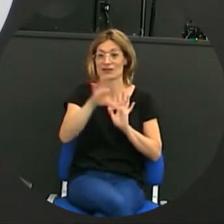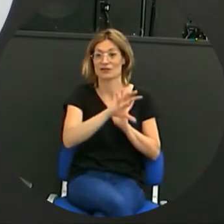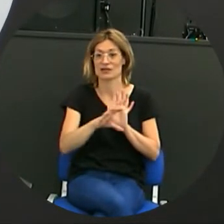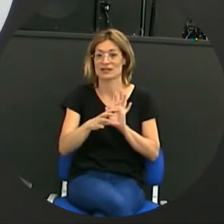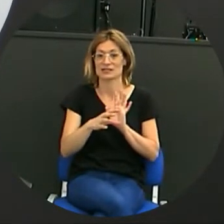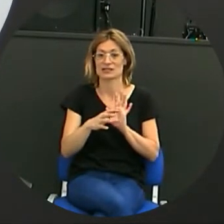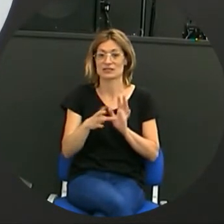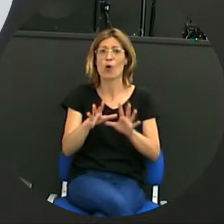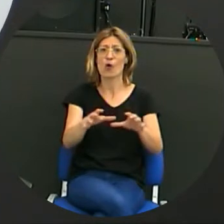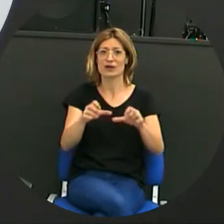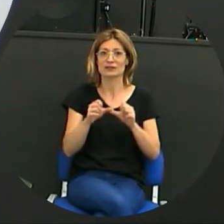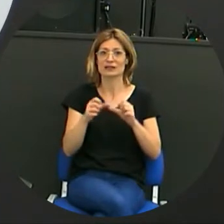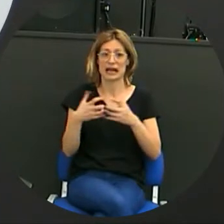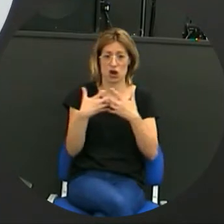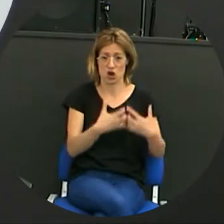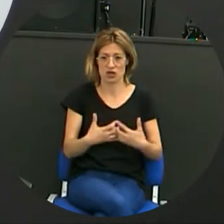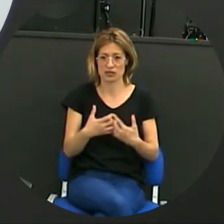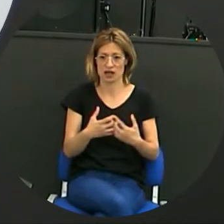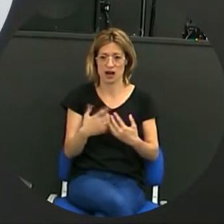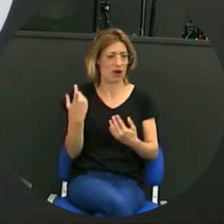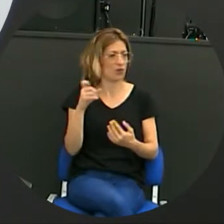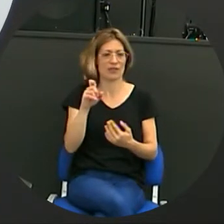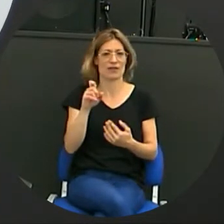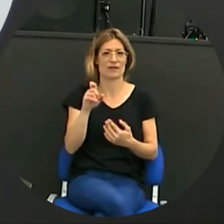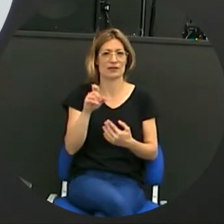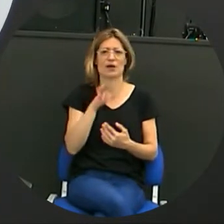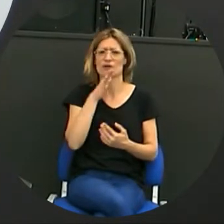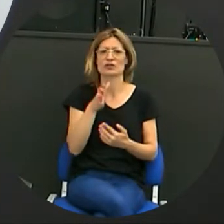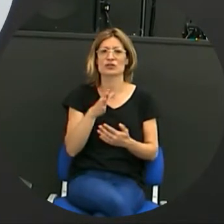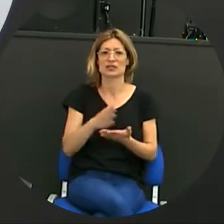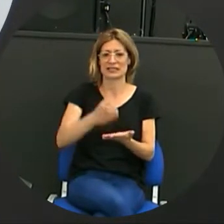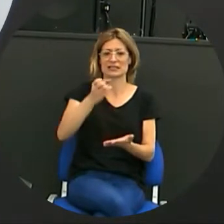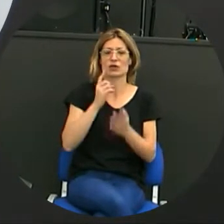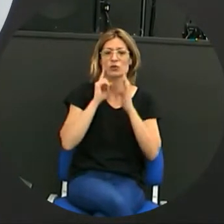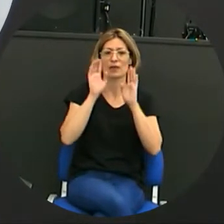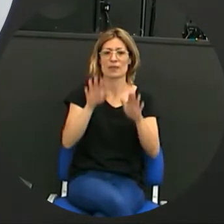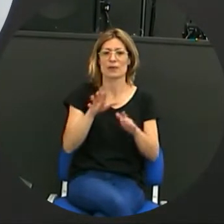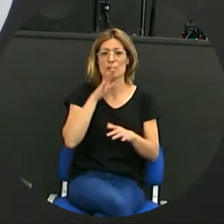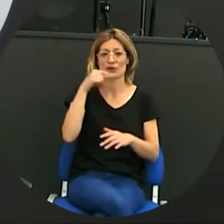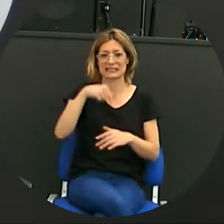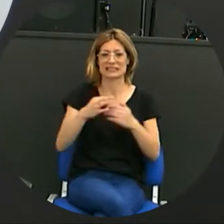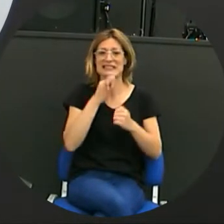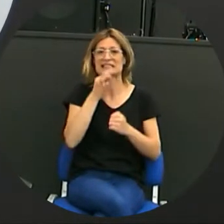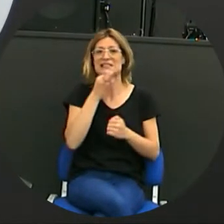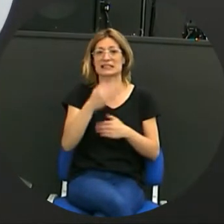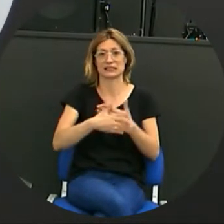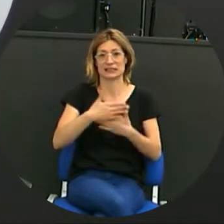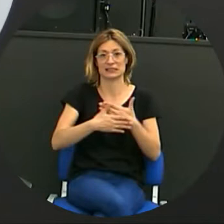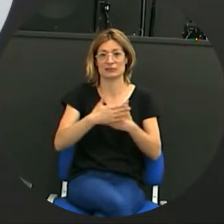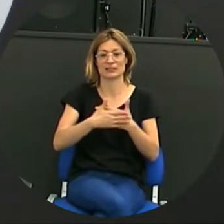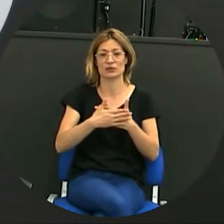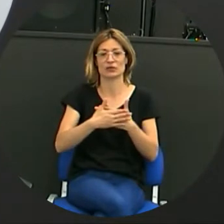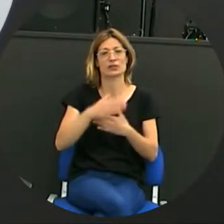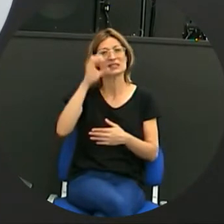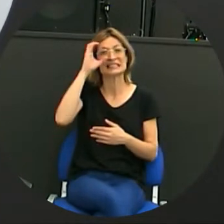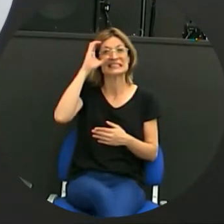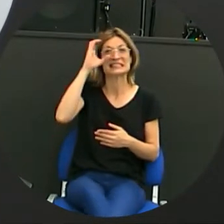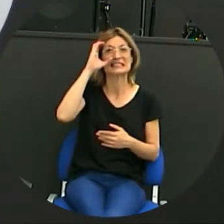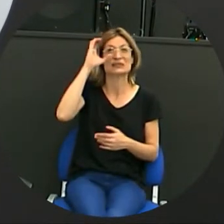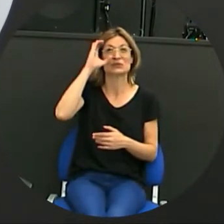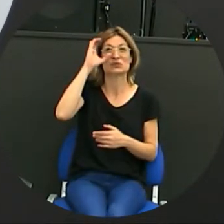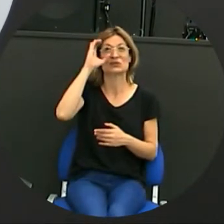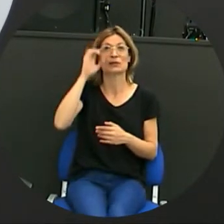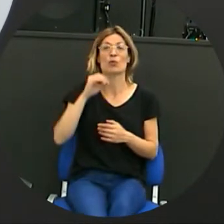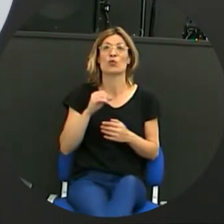bendigo, iglesia, en el nombre de Jesucristo, para que en esta tarde de miércoles podamos prestar bien